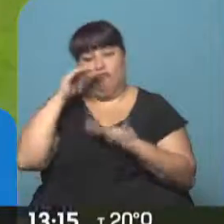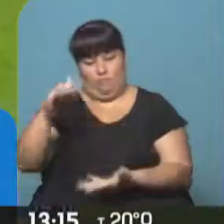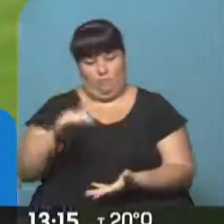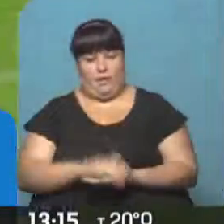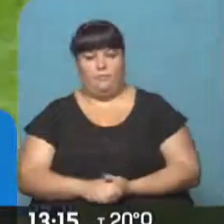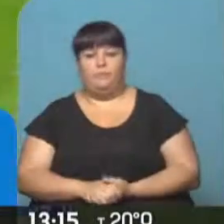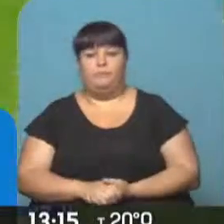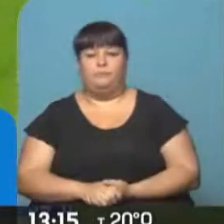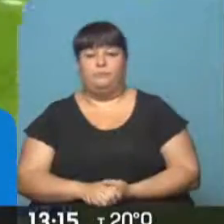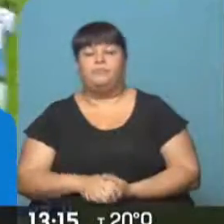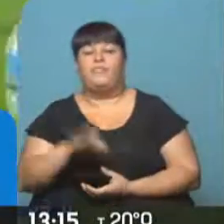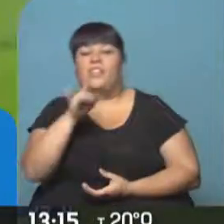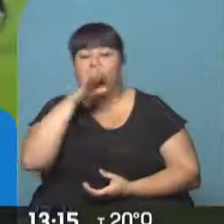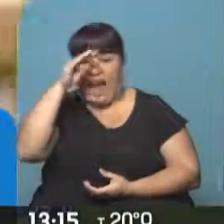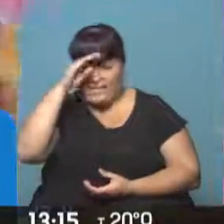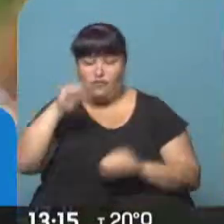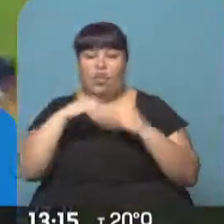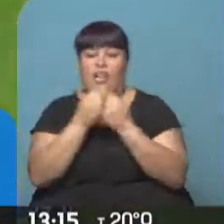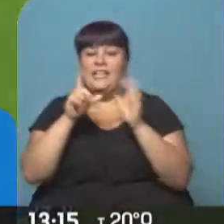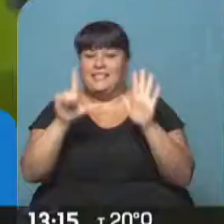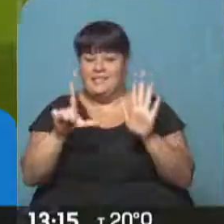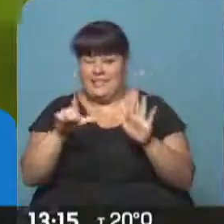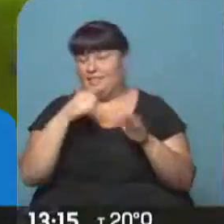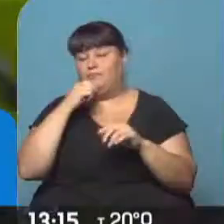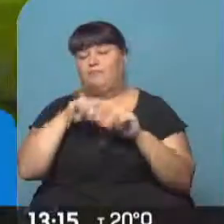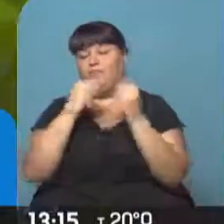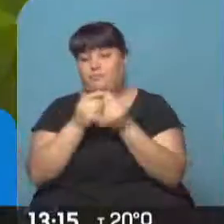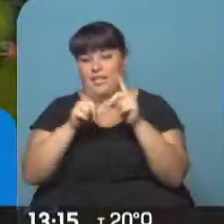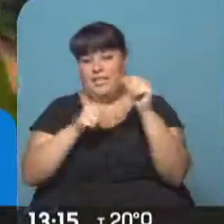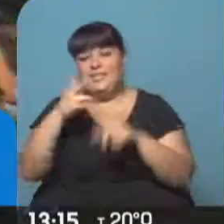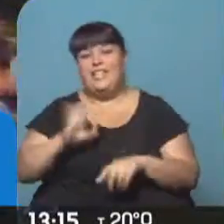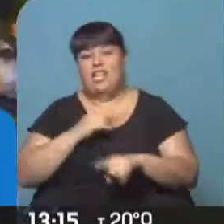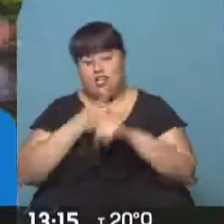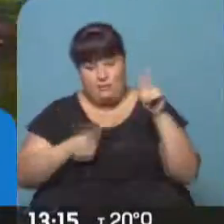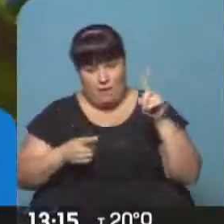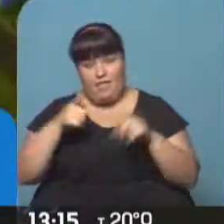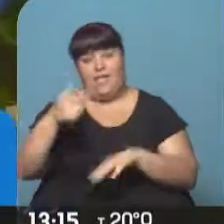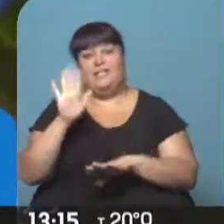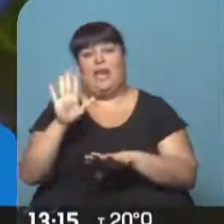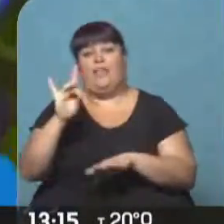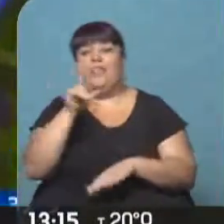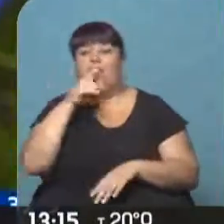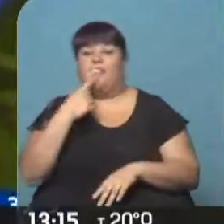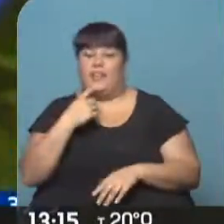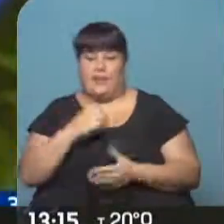en la vitrina. Gallardo sumó su 7ª estrella en sus 3 años y medio al mando de River.